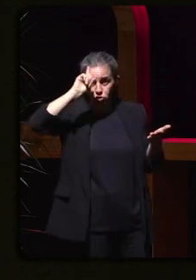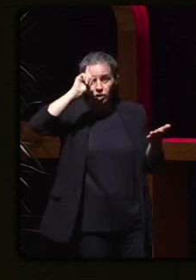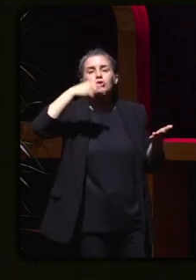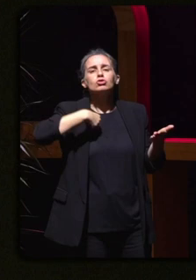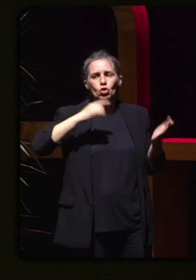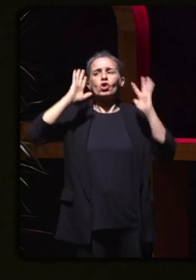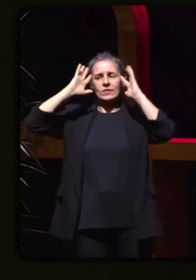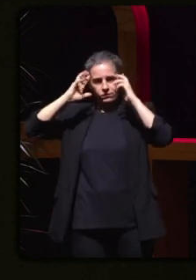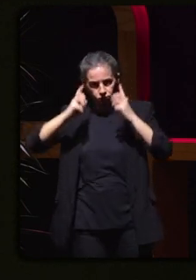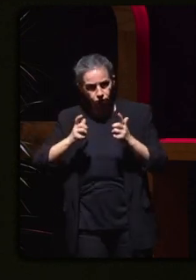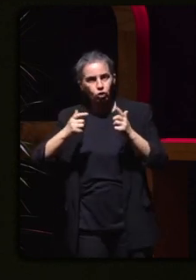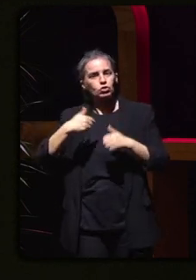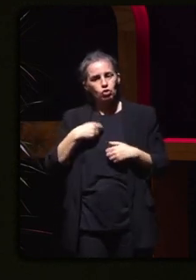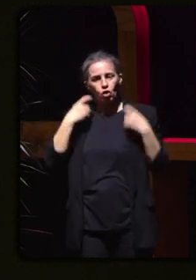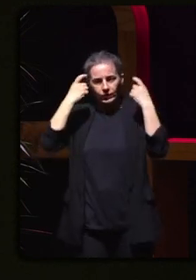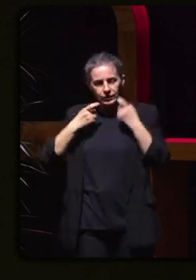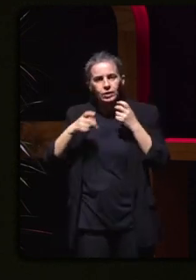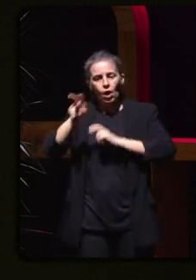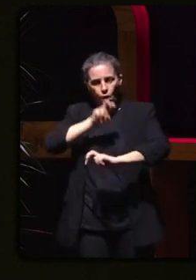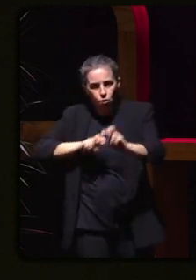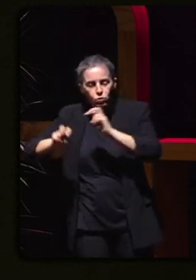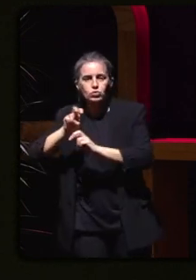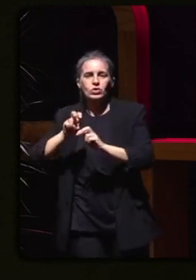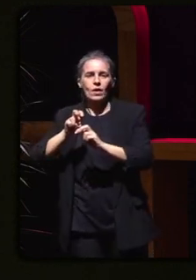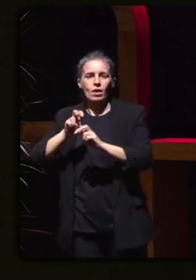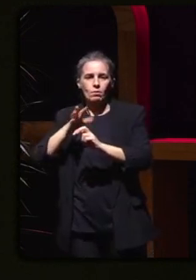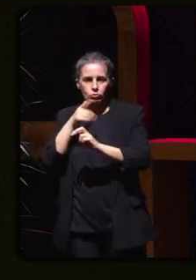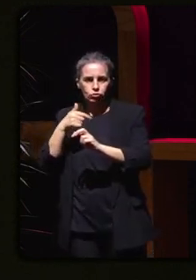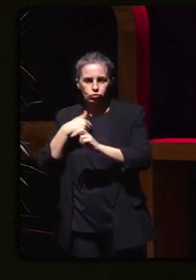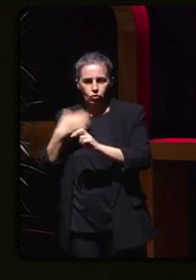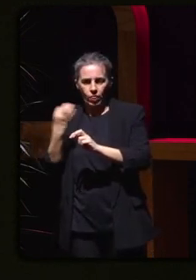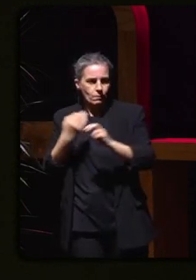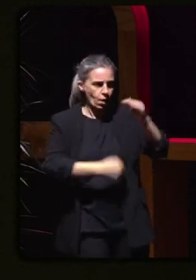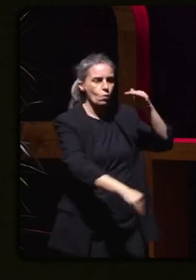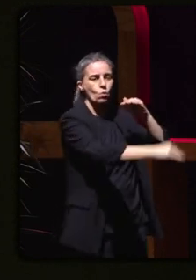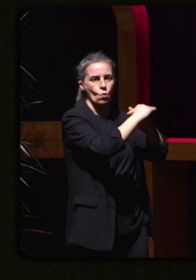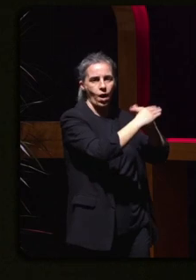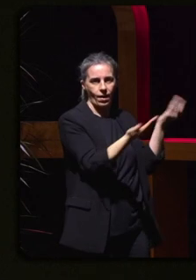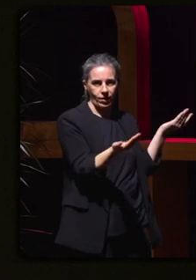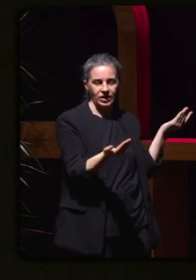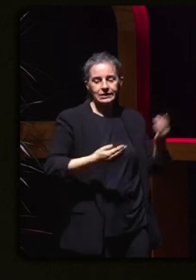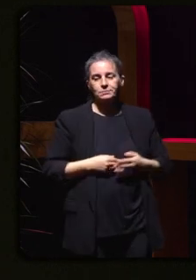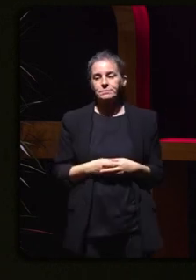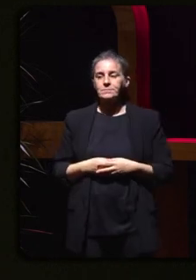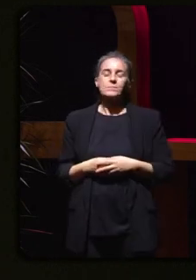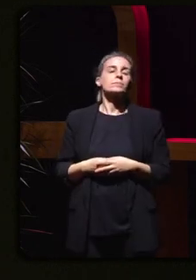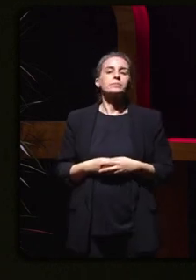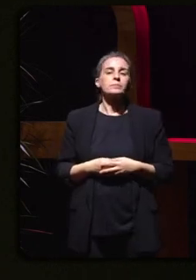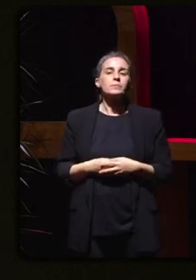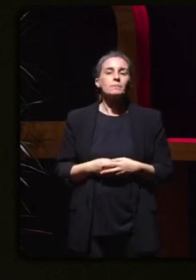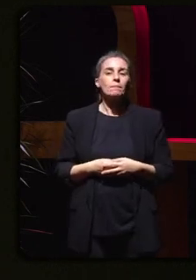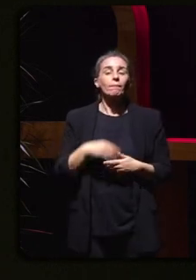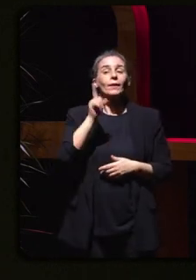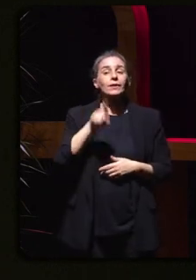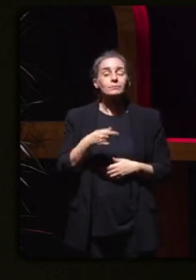estar a la altura de la persona que estaba escribiendo para que yo la leyera por otro lado